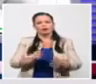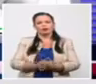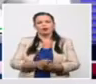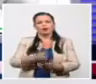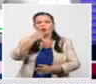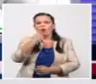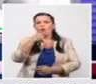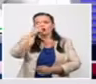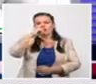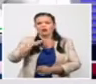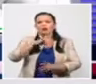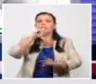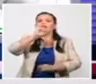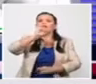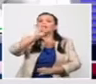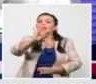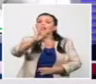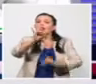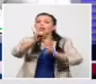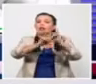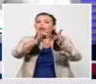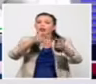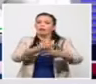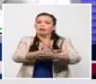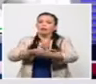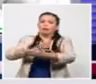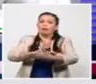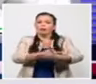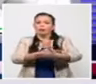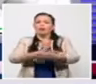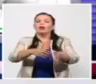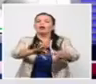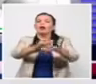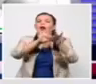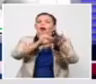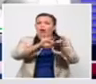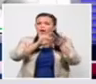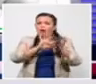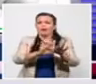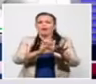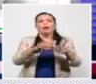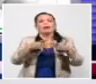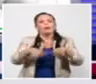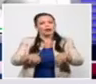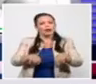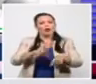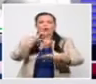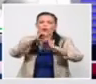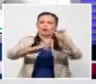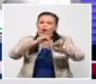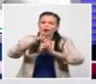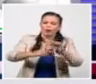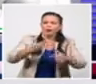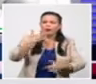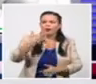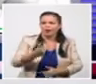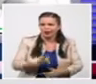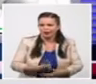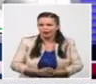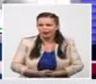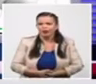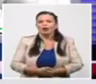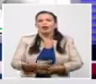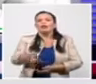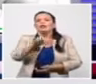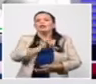grave, aunque aclaraba el doctor Durán que se encuentra con una evolución clínica estable. También el doctor mostraba hoy en datos, en cifras